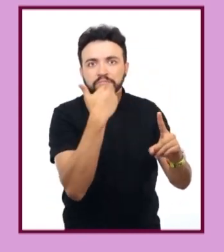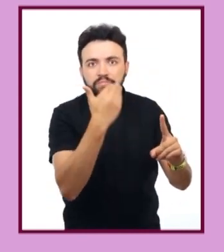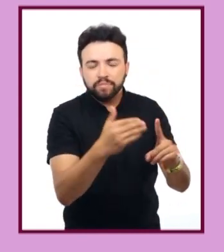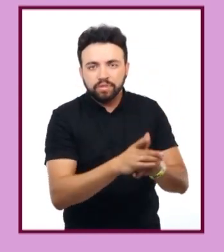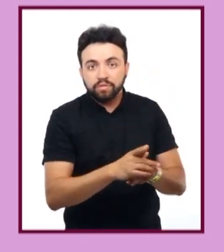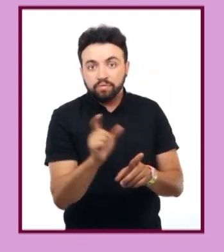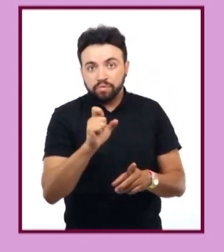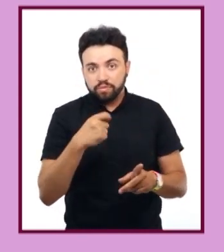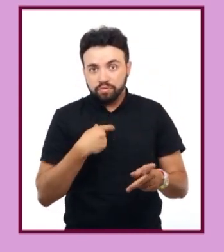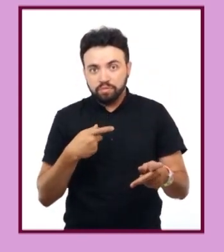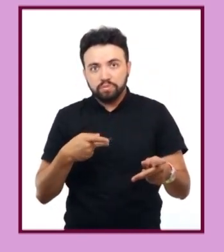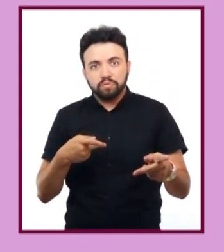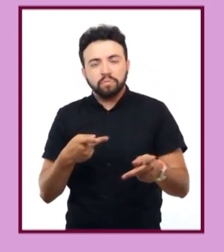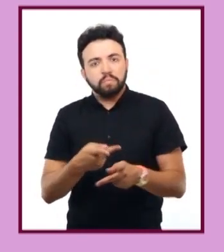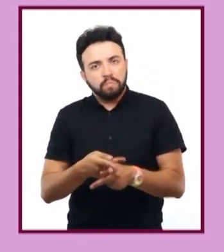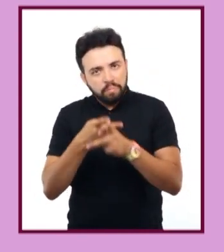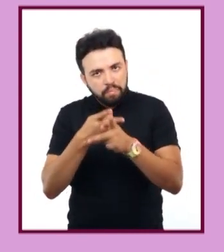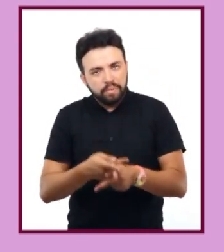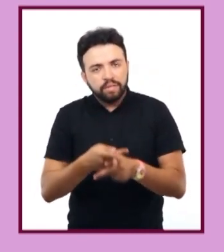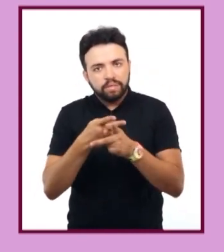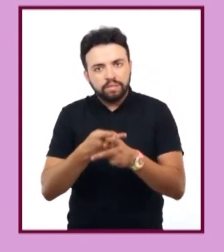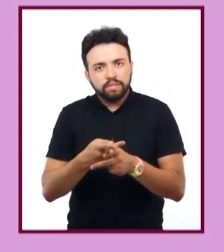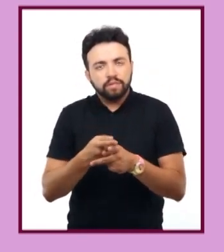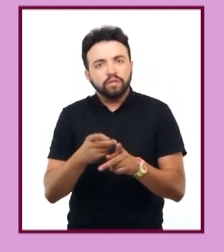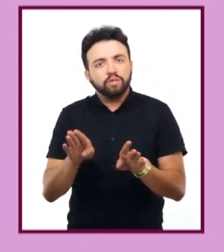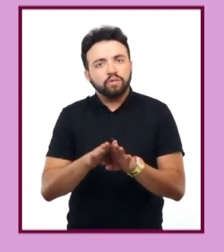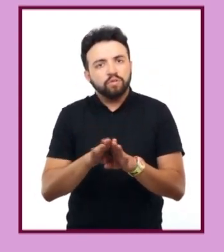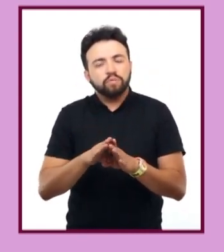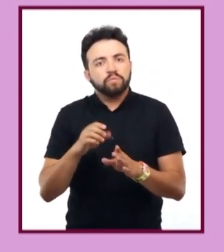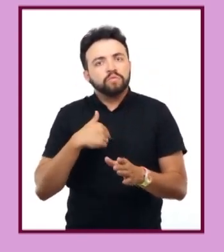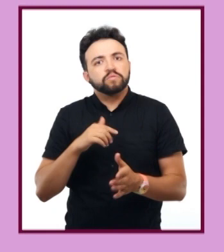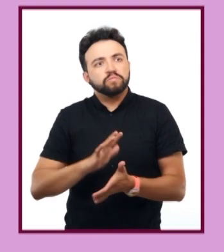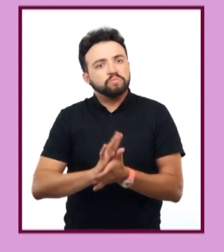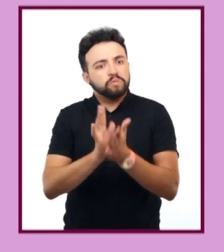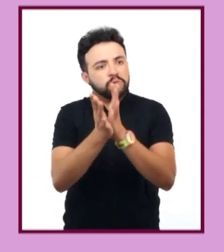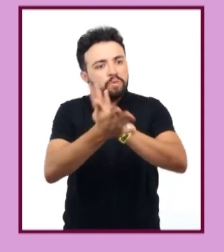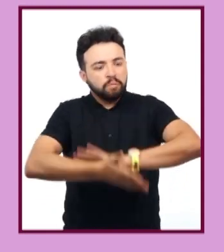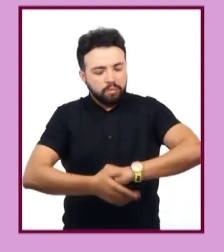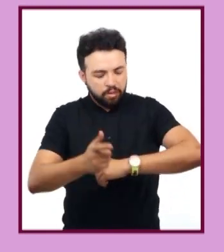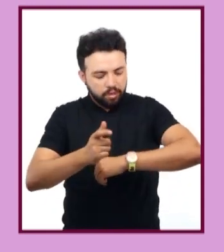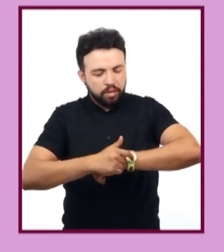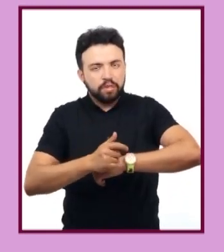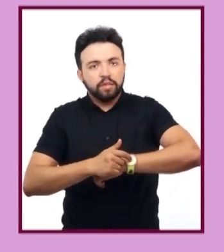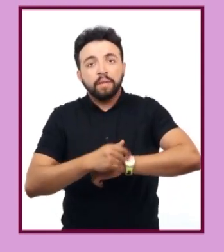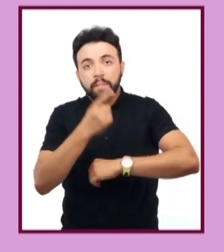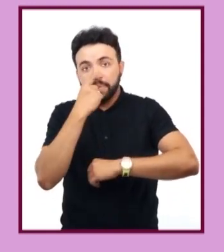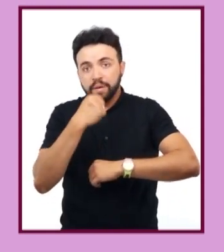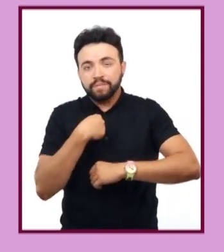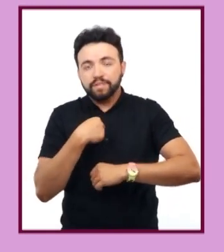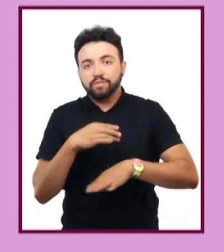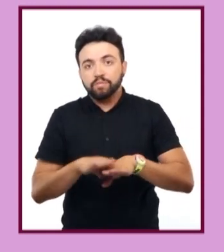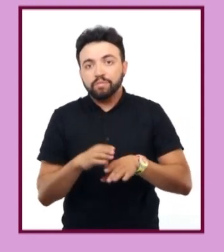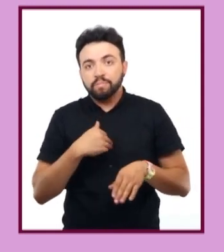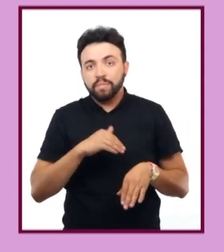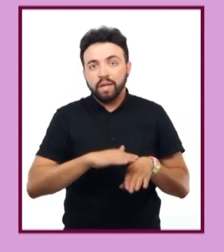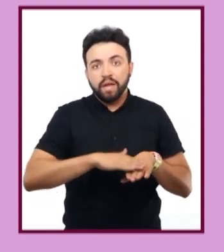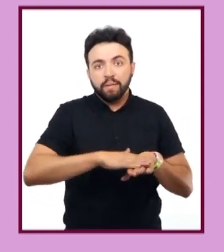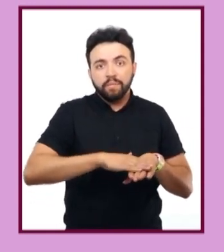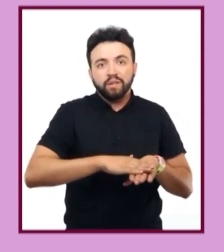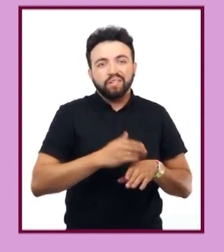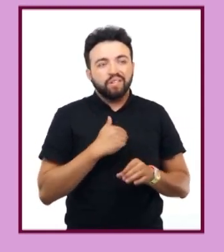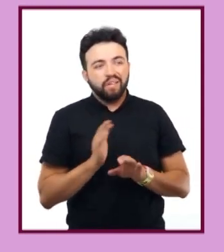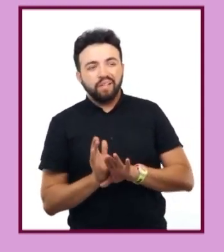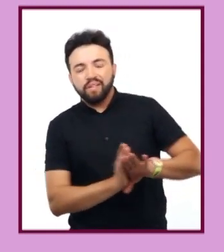alcanzarlos paulatinamente. Al ser pacientes, convertimos al tiempo en nuestro aliado y no en un obstáculo que debemos